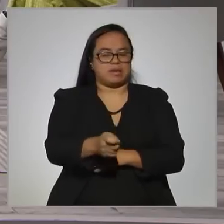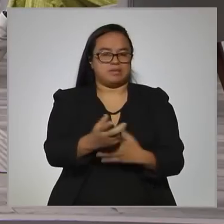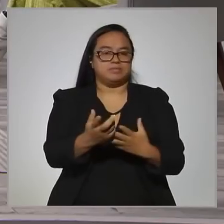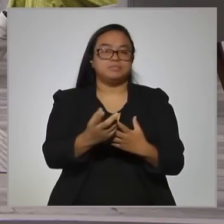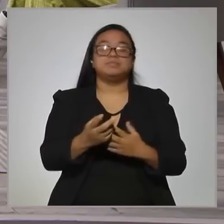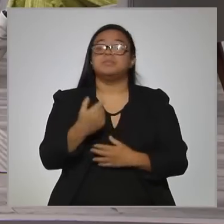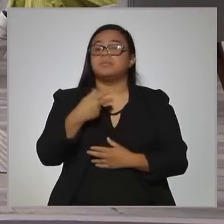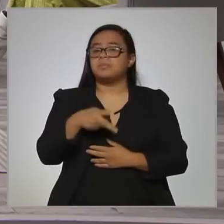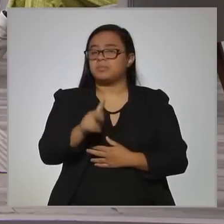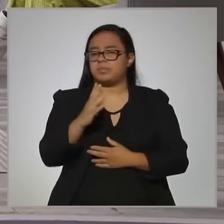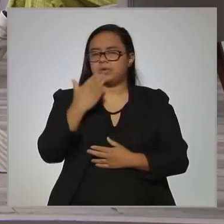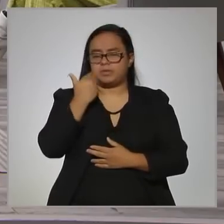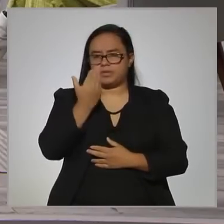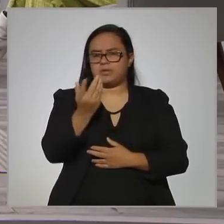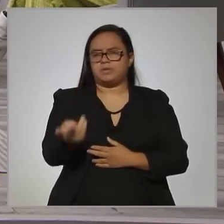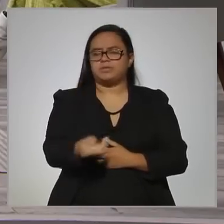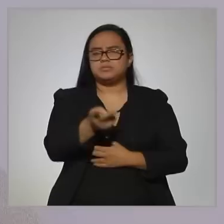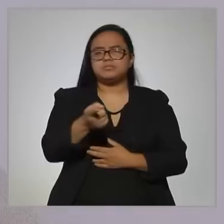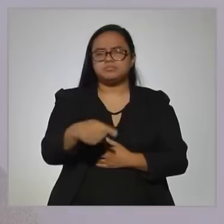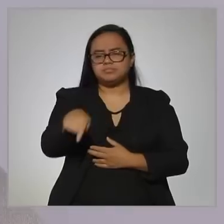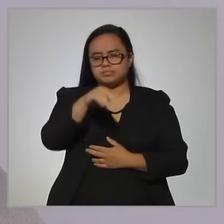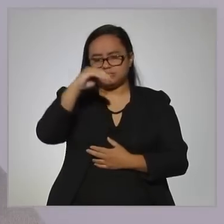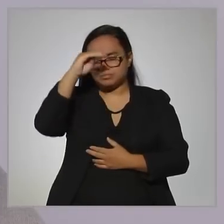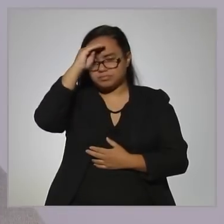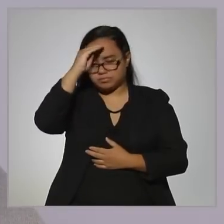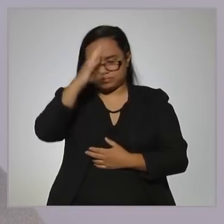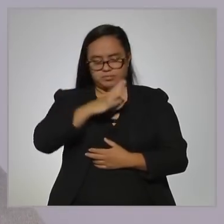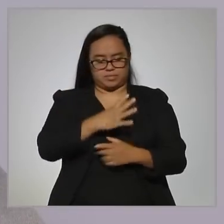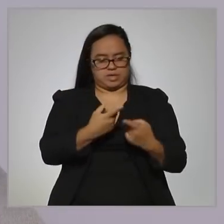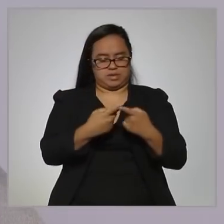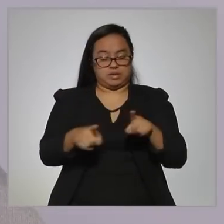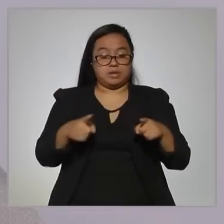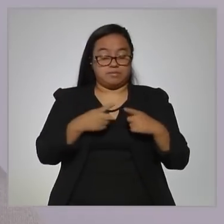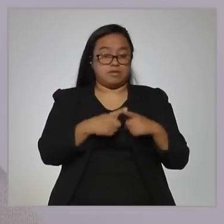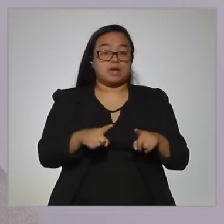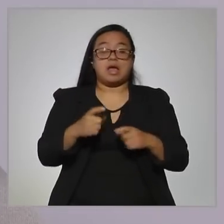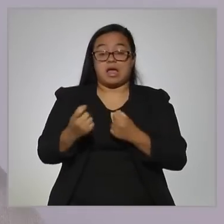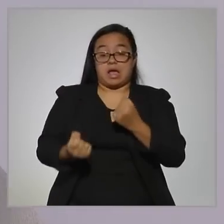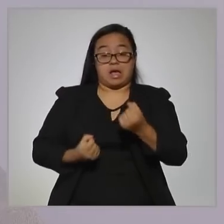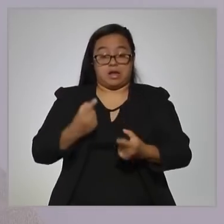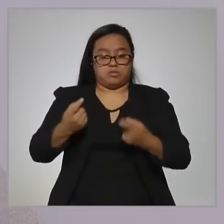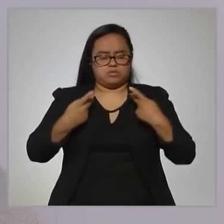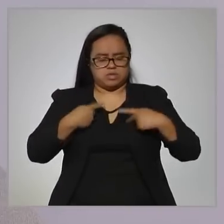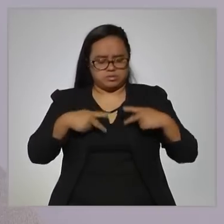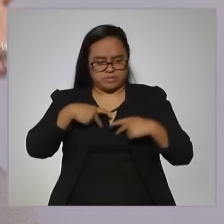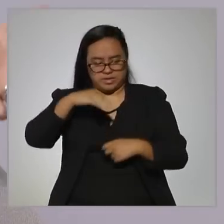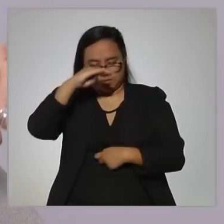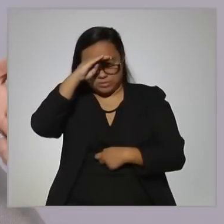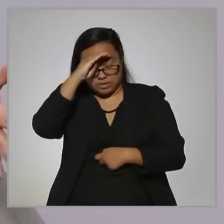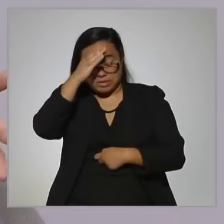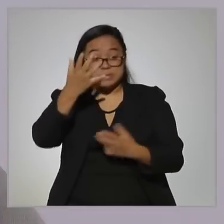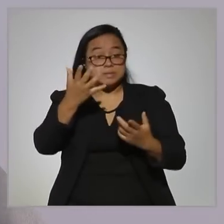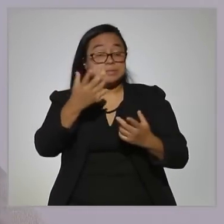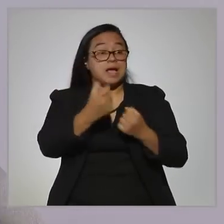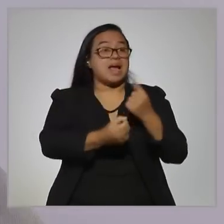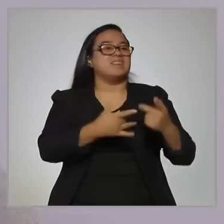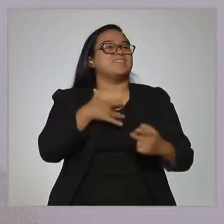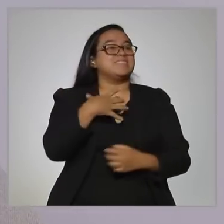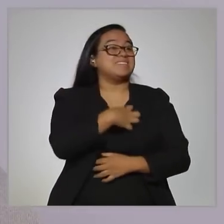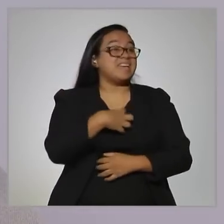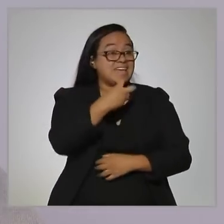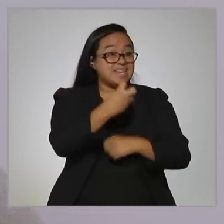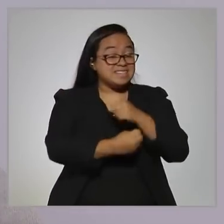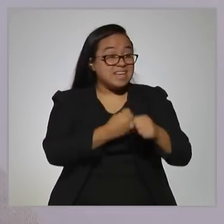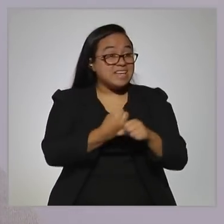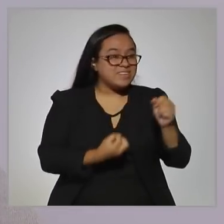gustaría preguntarles a ustedes sobre esta dualidad, ¿no? Para algunos o algunas es, qué maravilla que viene el Año Nuevo, qué